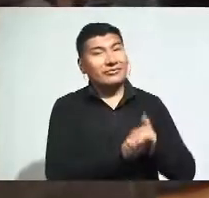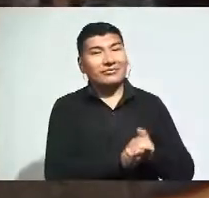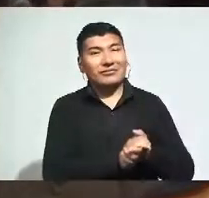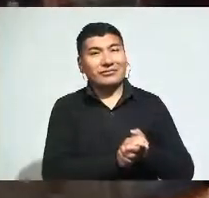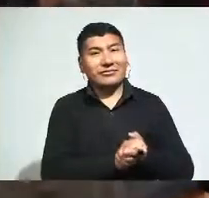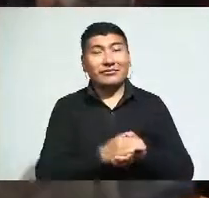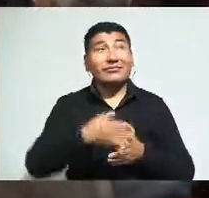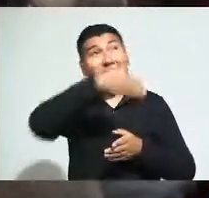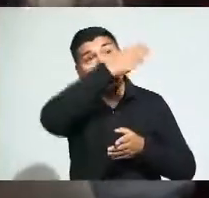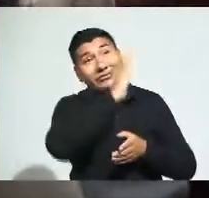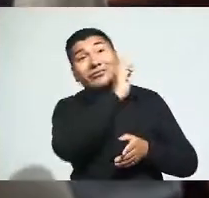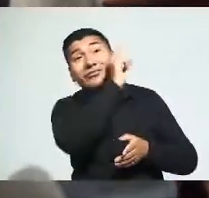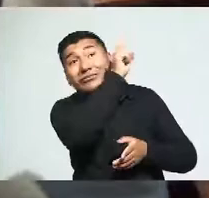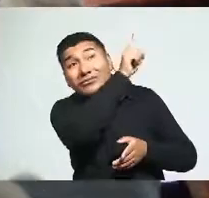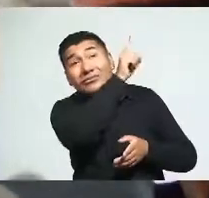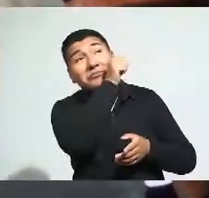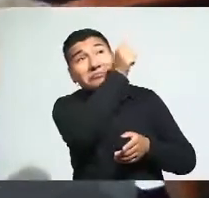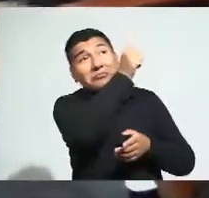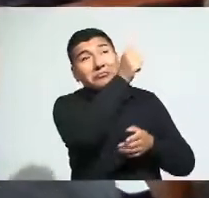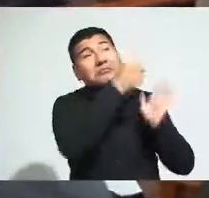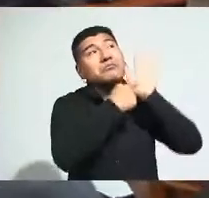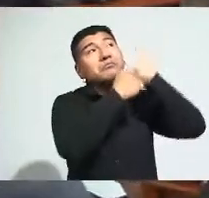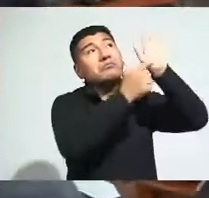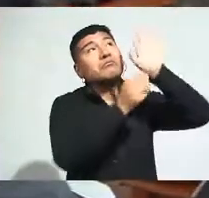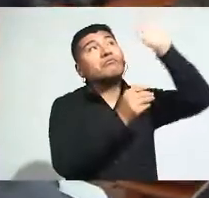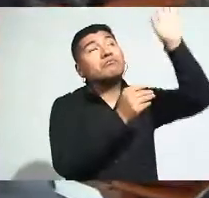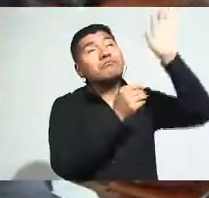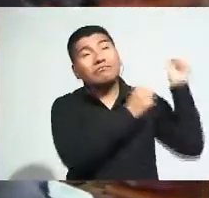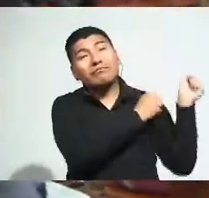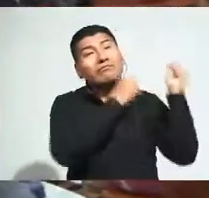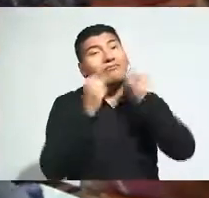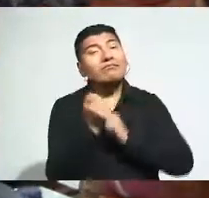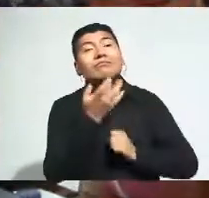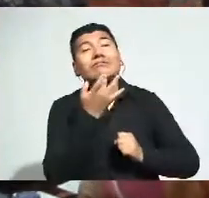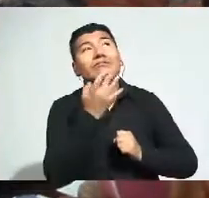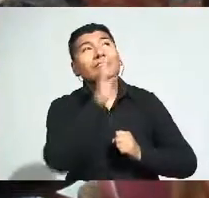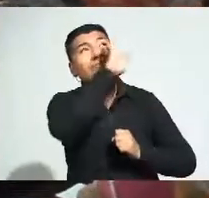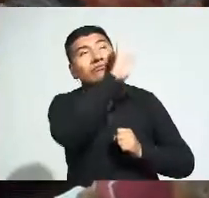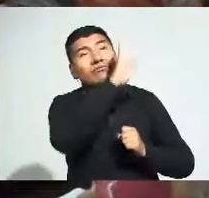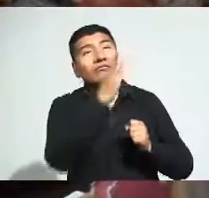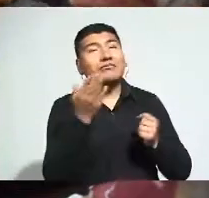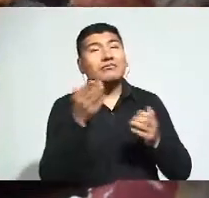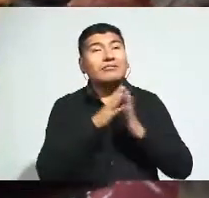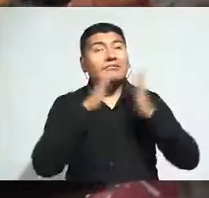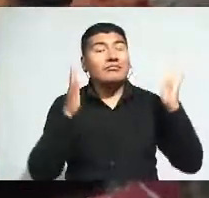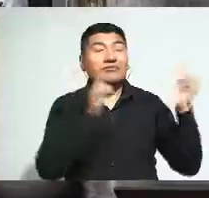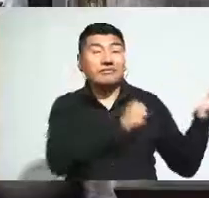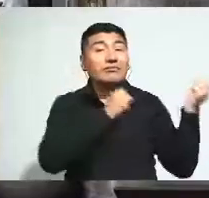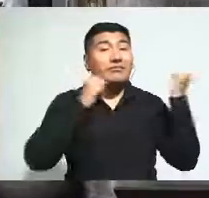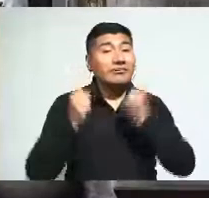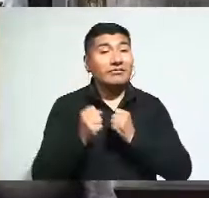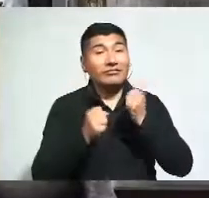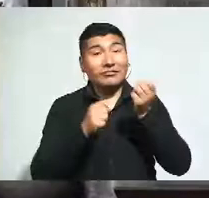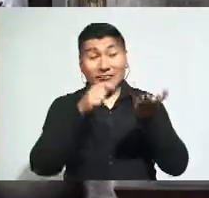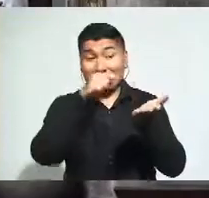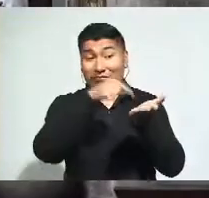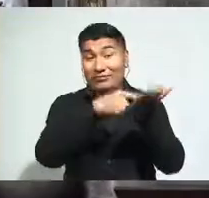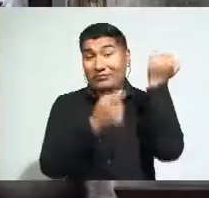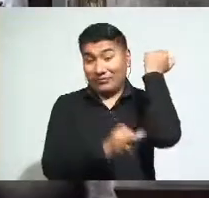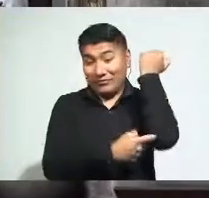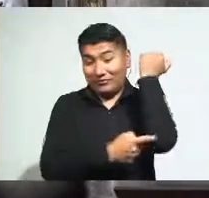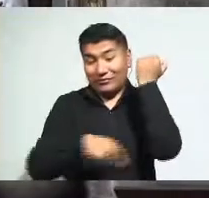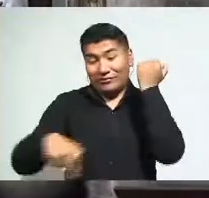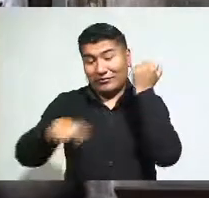sin dios que demuestre su poder eso superioridad esta tentación